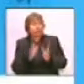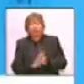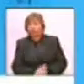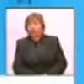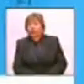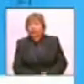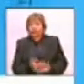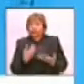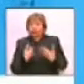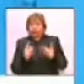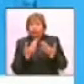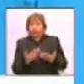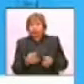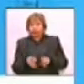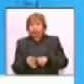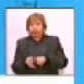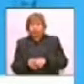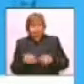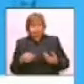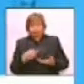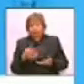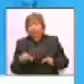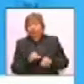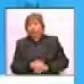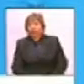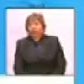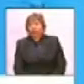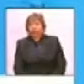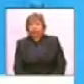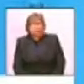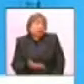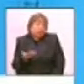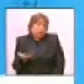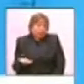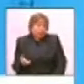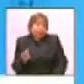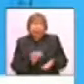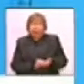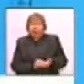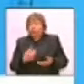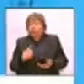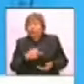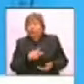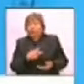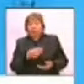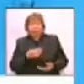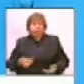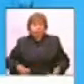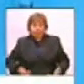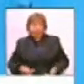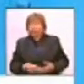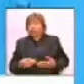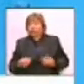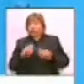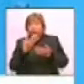porque es importante que estemos también coordinados con los alcaldes distritales y obviamente con el congresista de la República para que nos apoyen